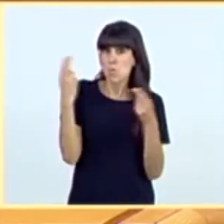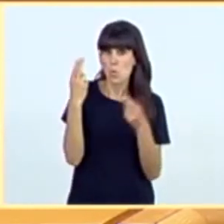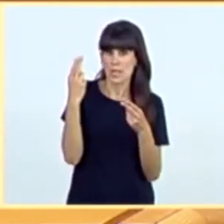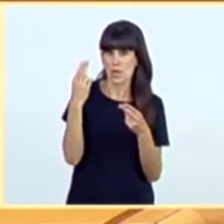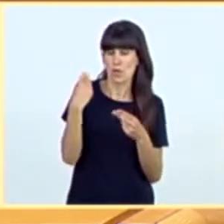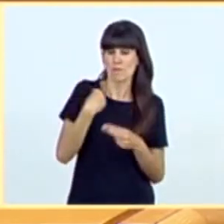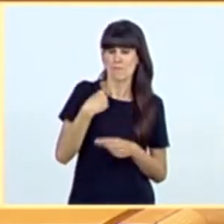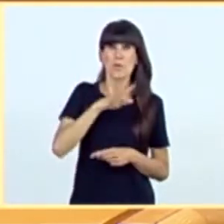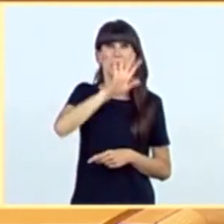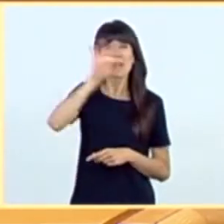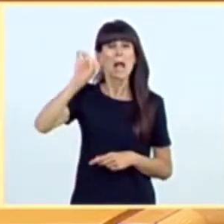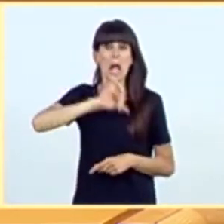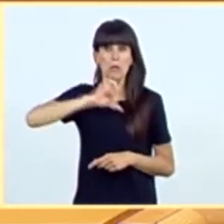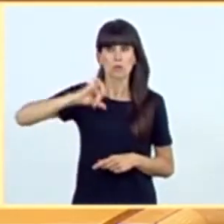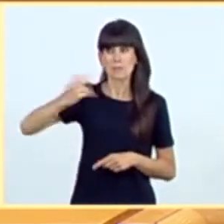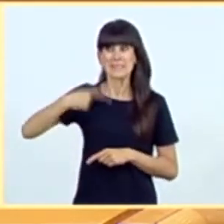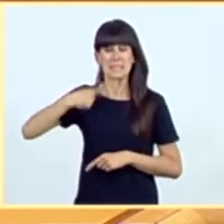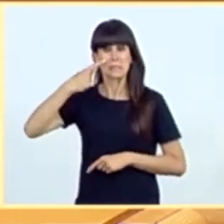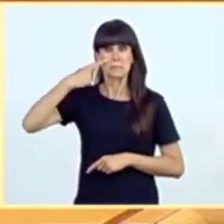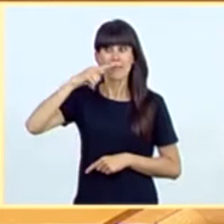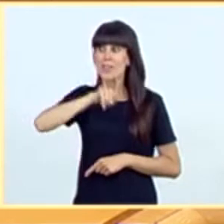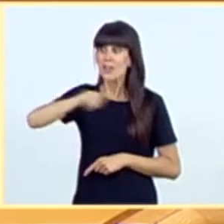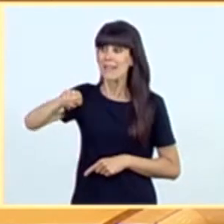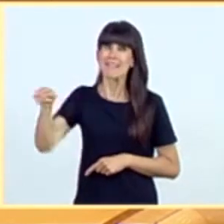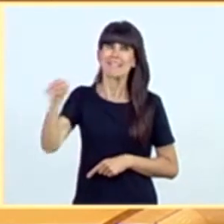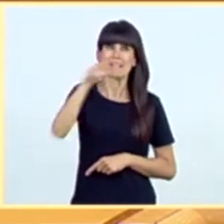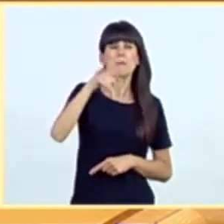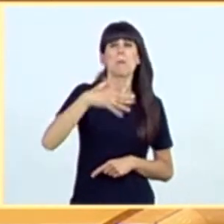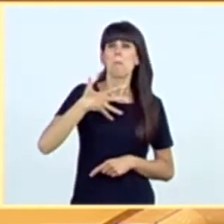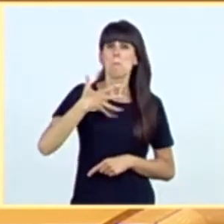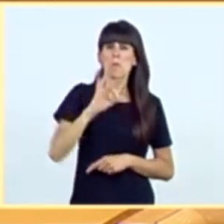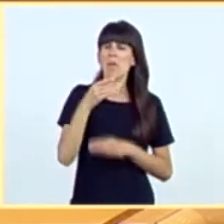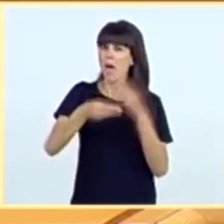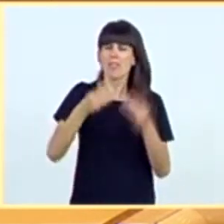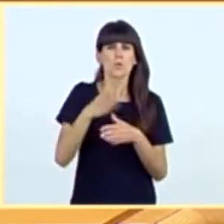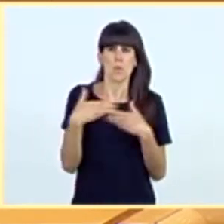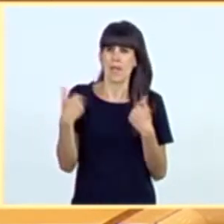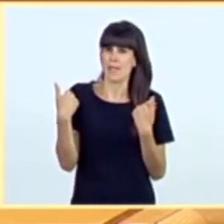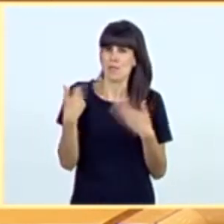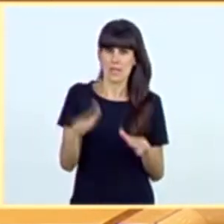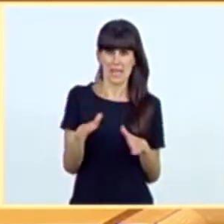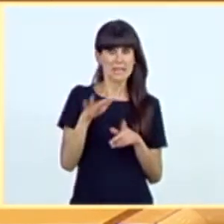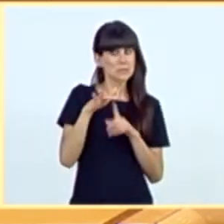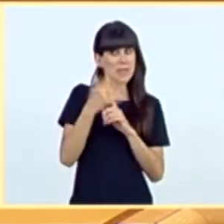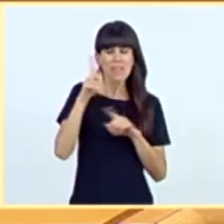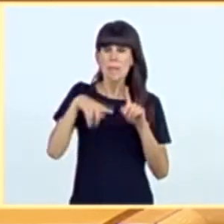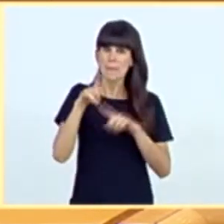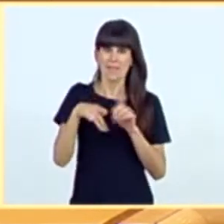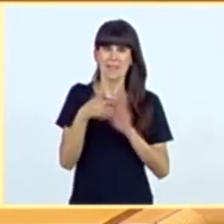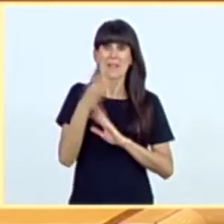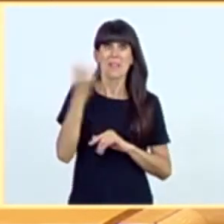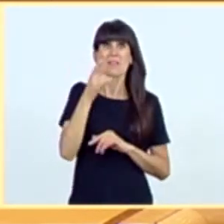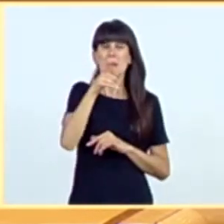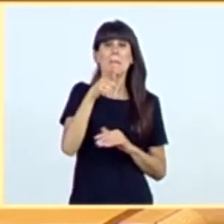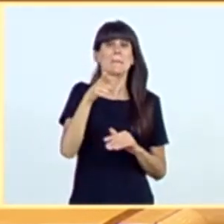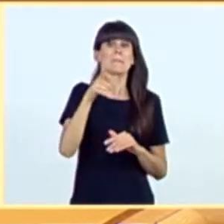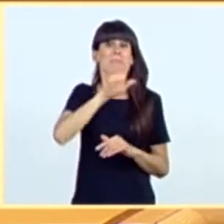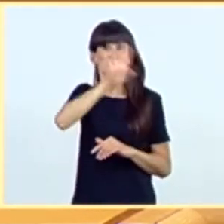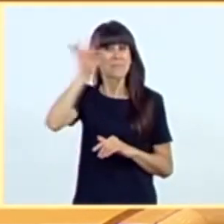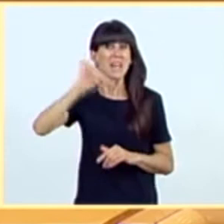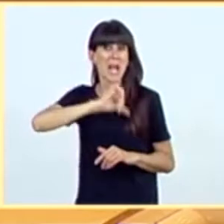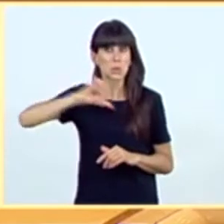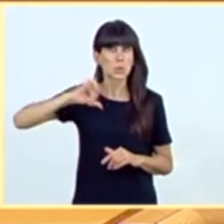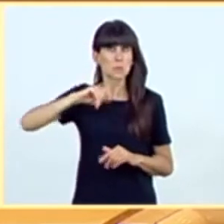autónomas para llevar a cabo estas inspecciones podrán realizarlas en cualquier momento. Corresponde a las autoridades competentes de cada comunidad